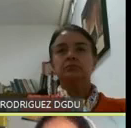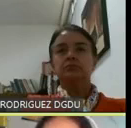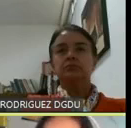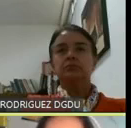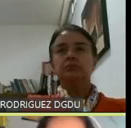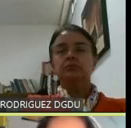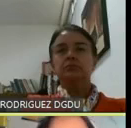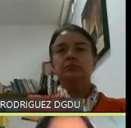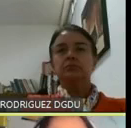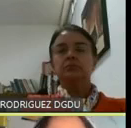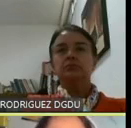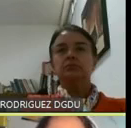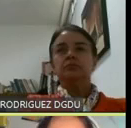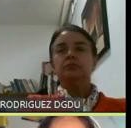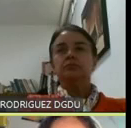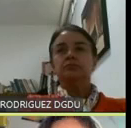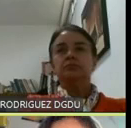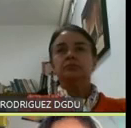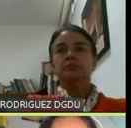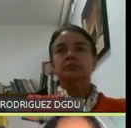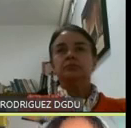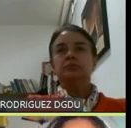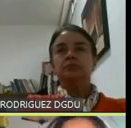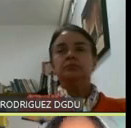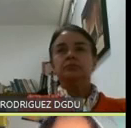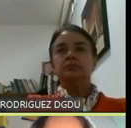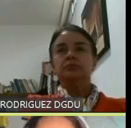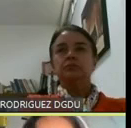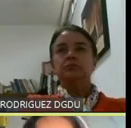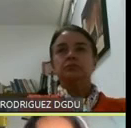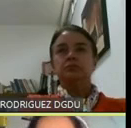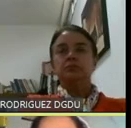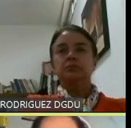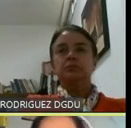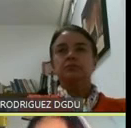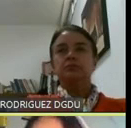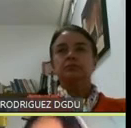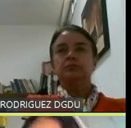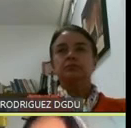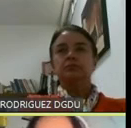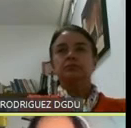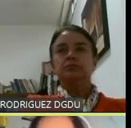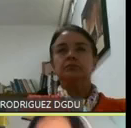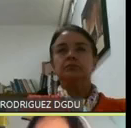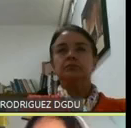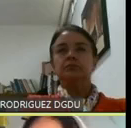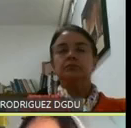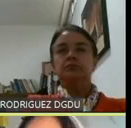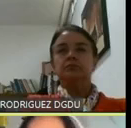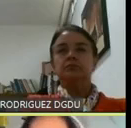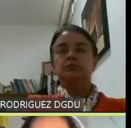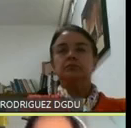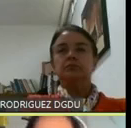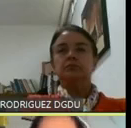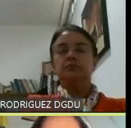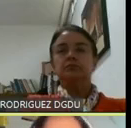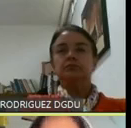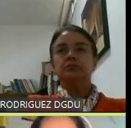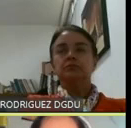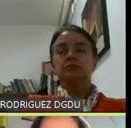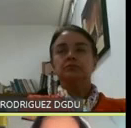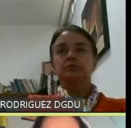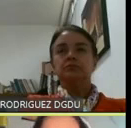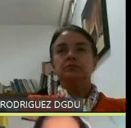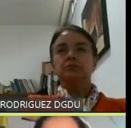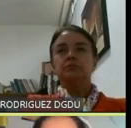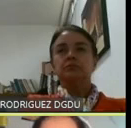Los músculos, bueno, tenemos estabilizadores activos y pasivos. Los pasivos serían los ligamentos, la cápsula,